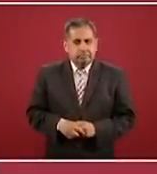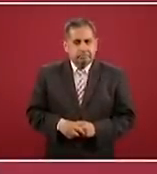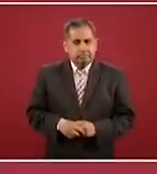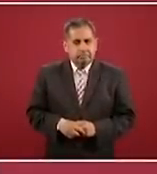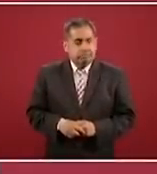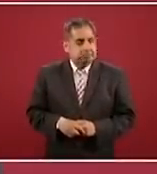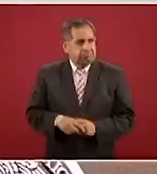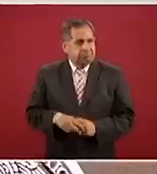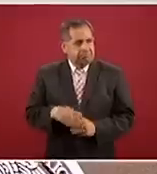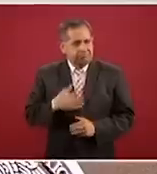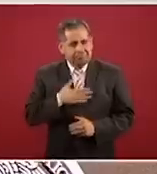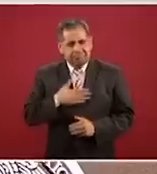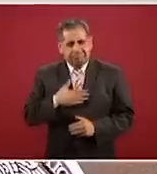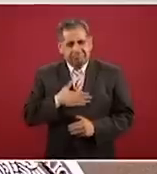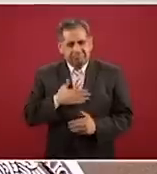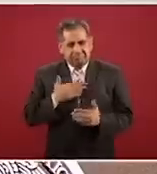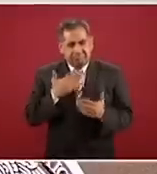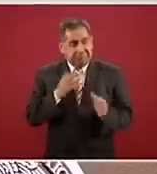Complacidos,